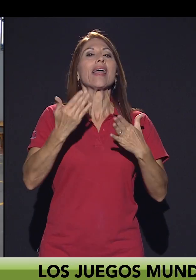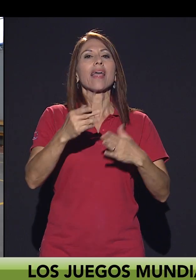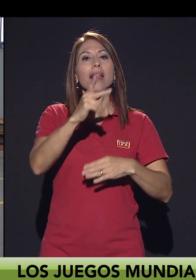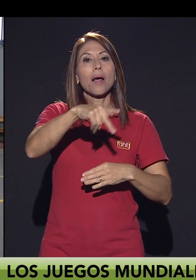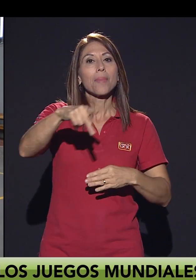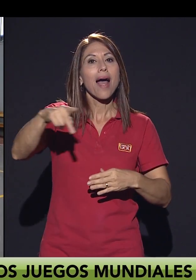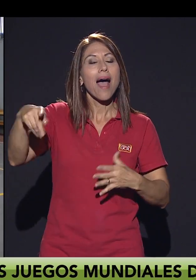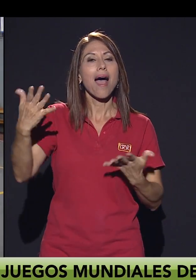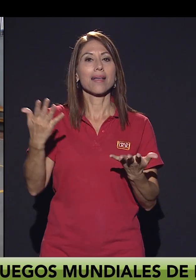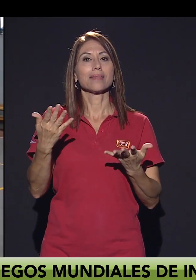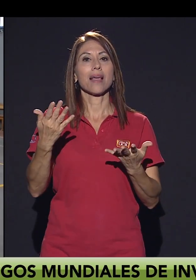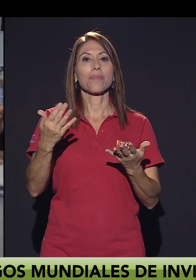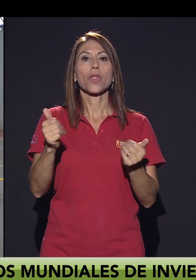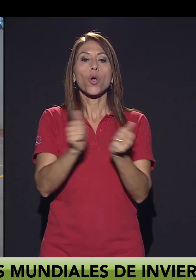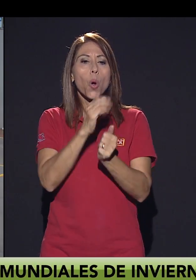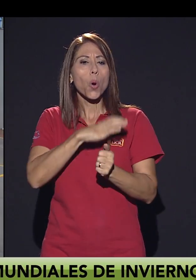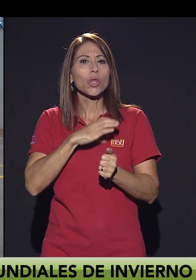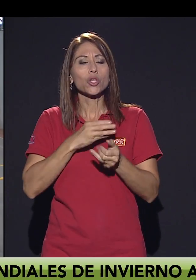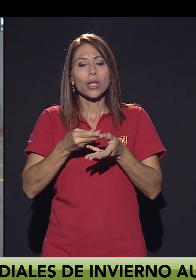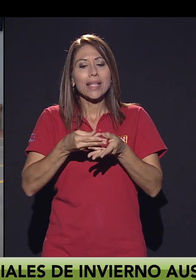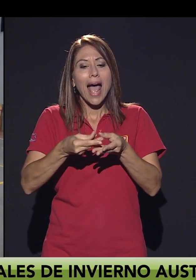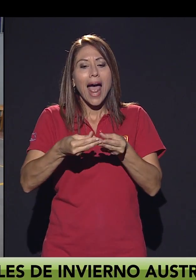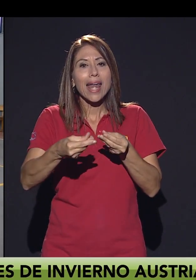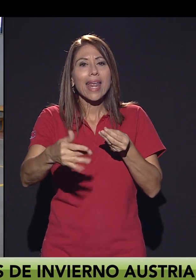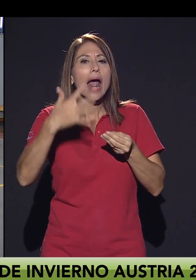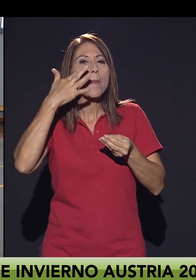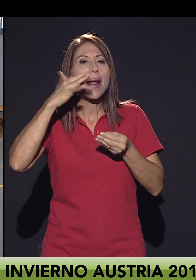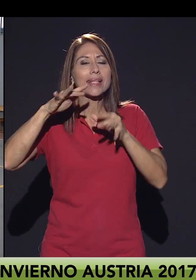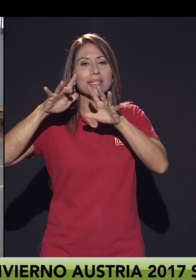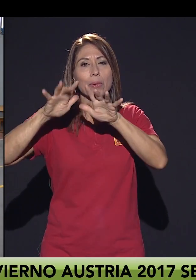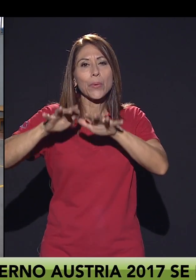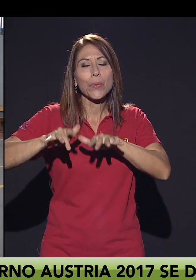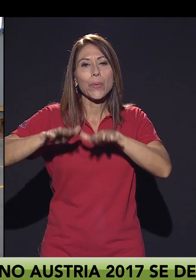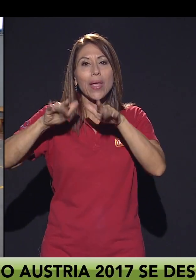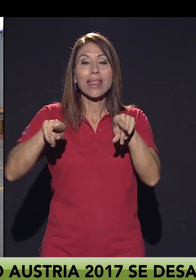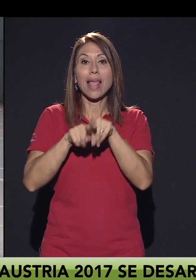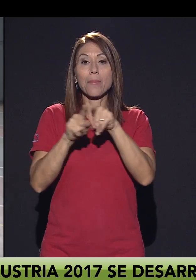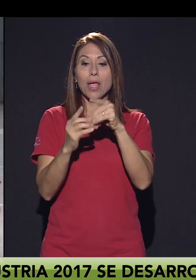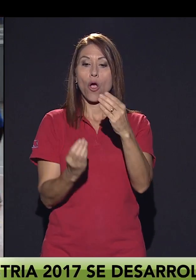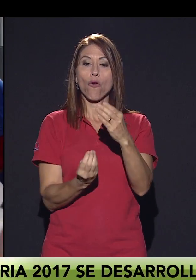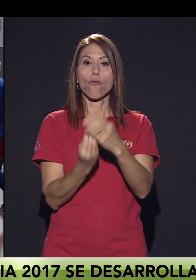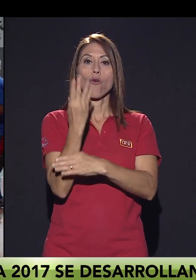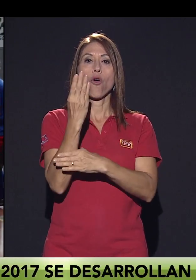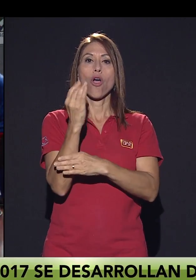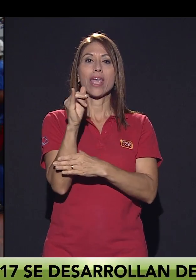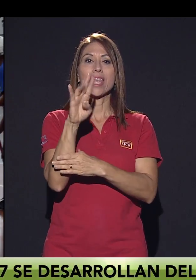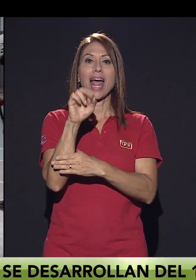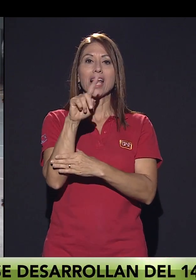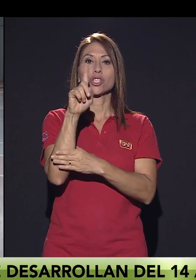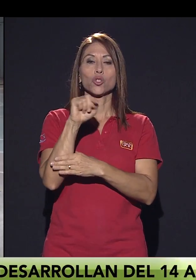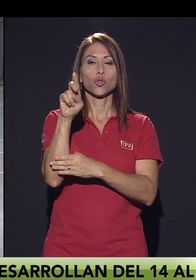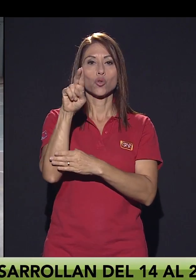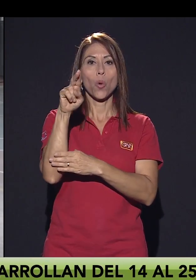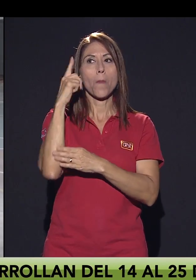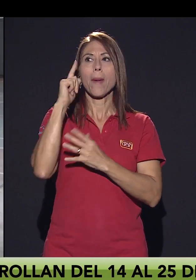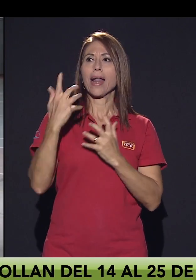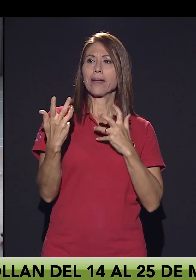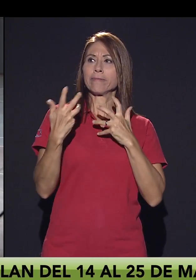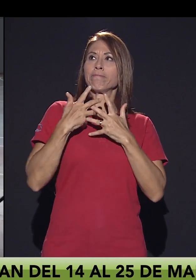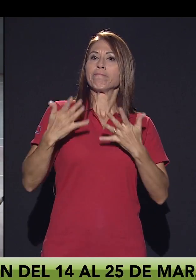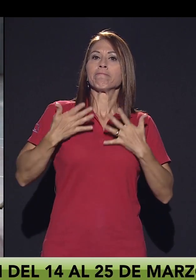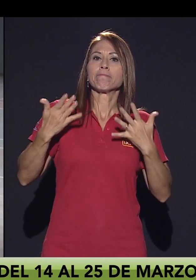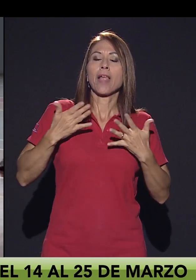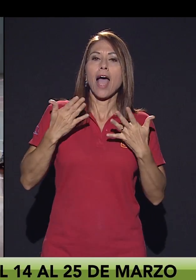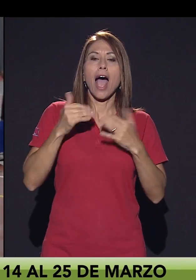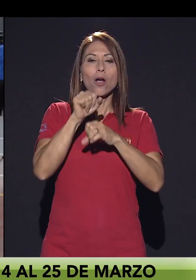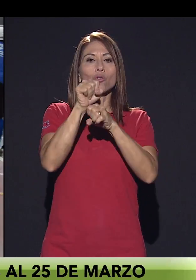playa, en condiciones de la arena que son similares a la nieve y también en el volcán Irazú para aclimatarse un poquito, acostumbrarse a la